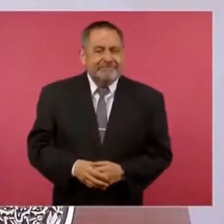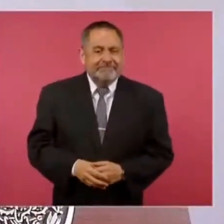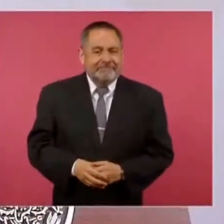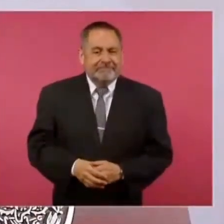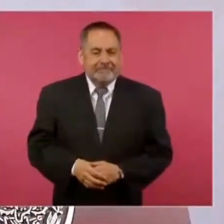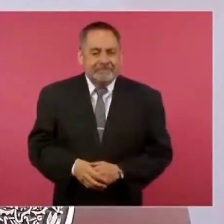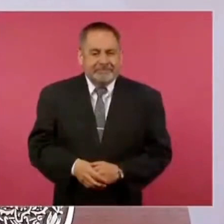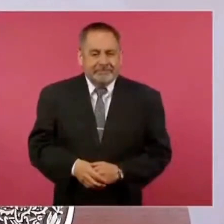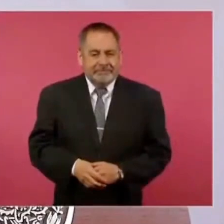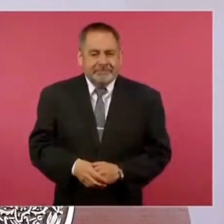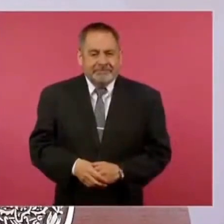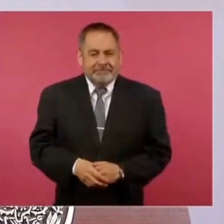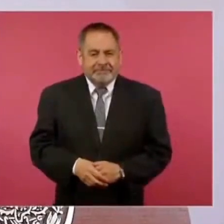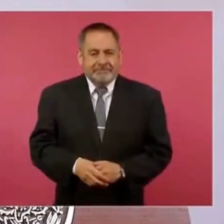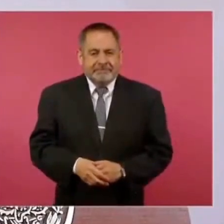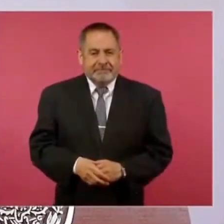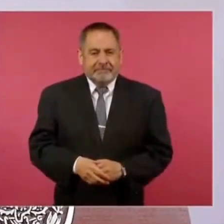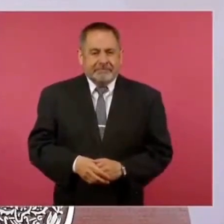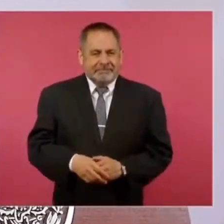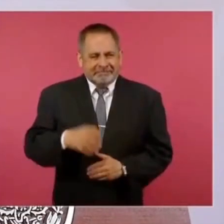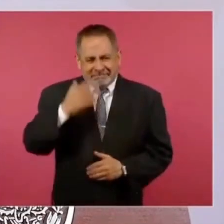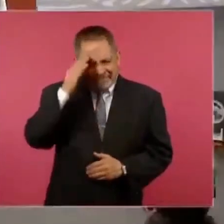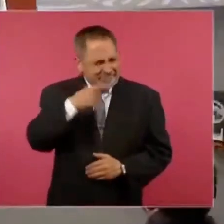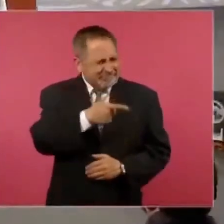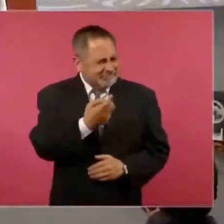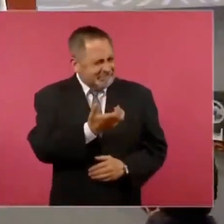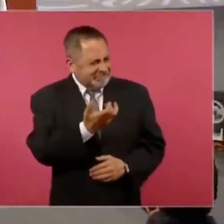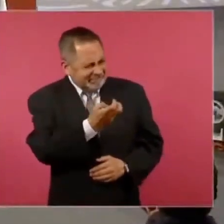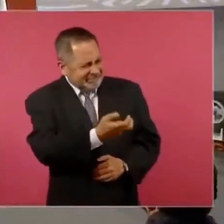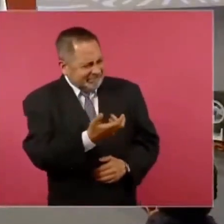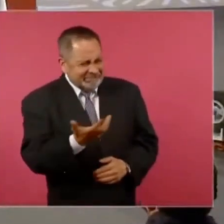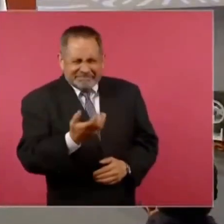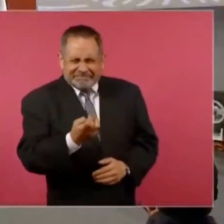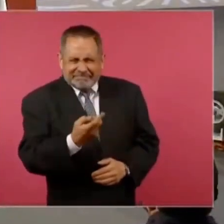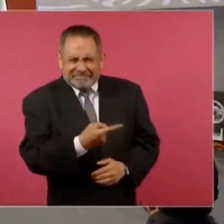este por qué hacen eso.